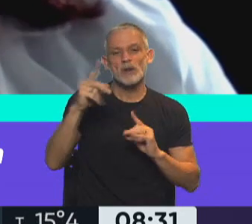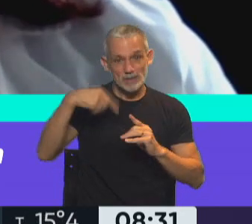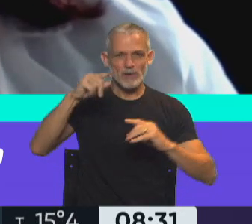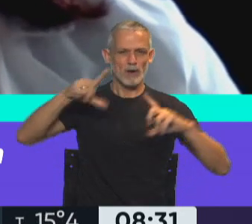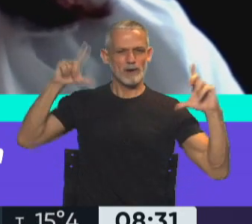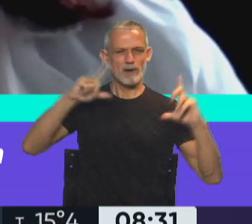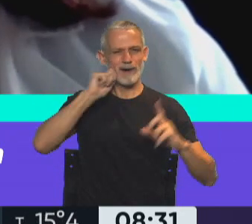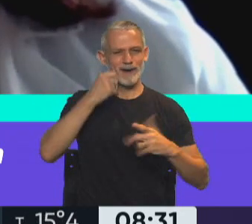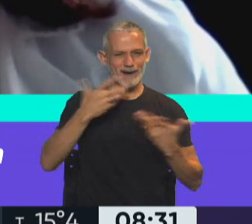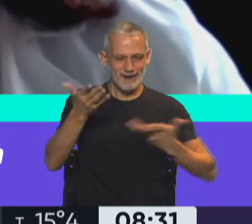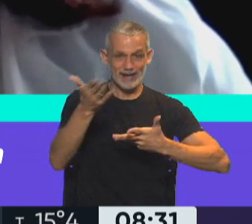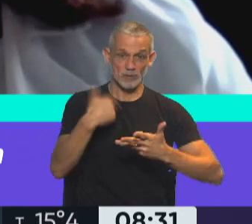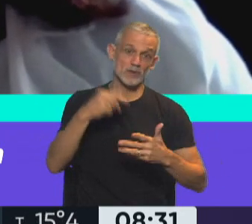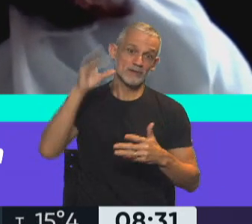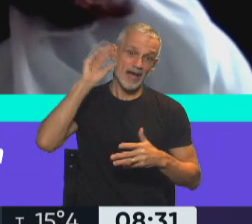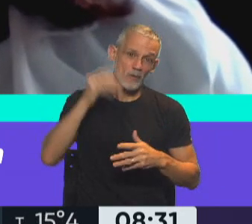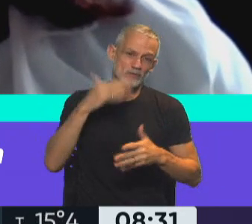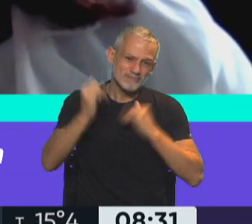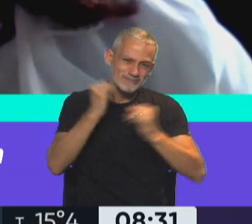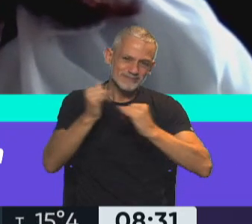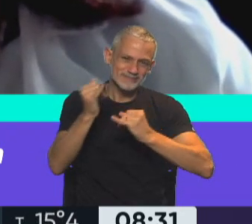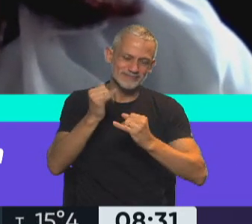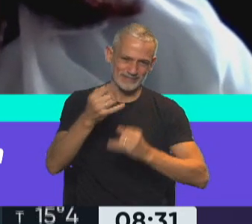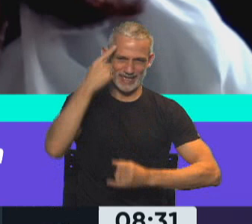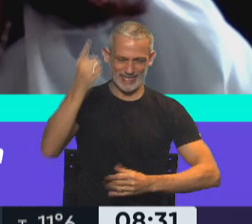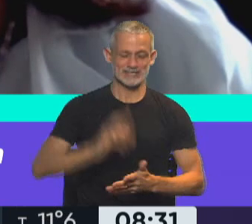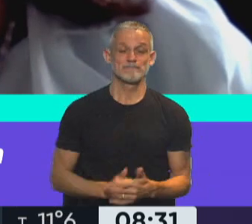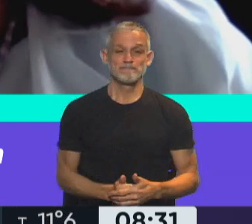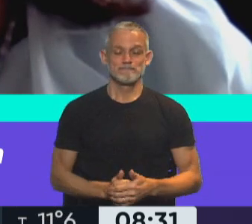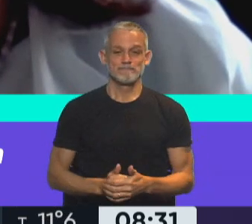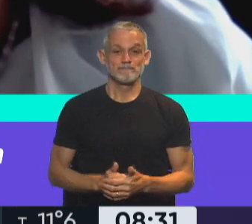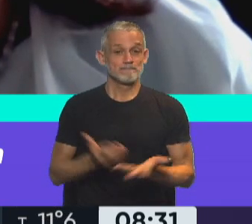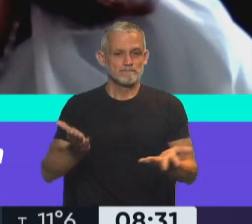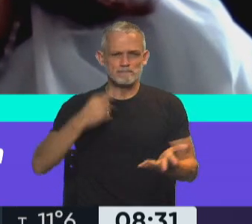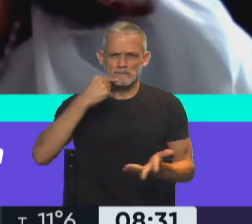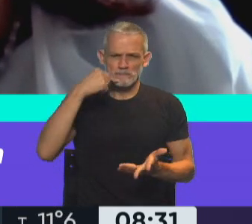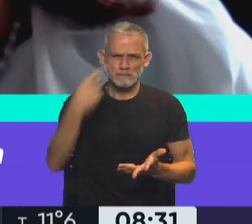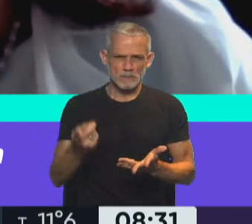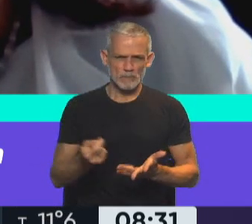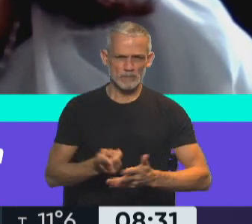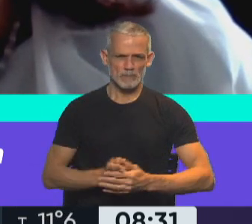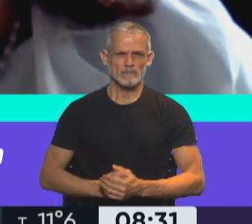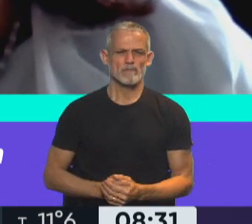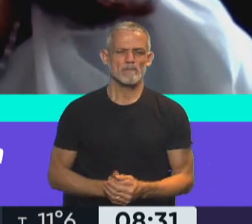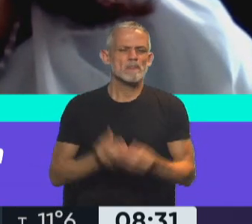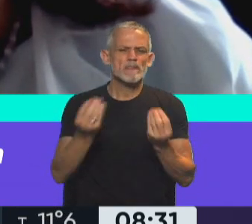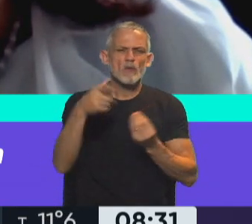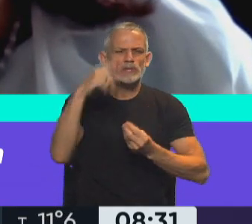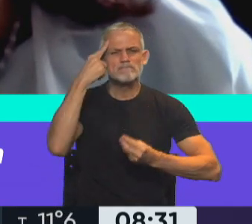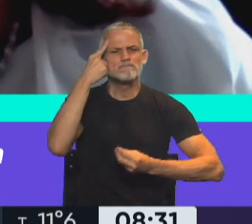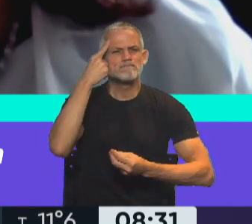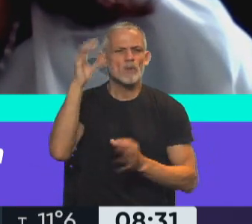pueda ver bien a usted mientras la escuchamos sus conceptos. A ver, la pregunta es la siguiente. ¿Cómo ve